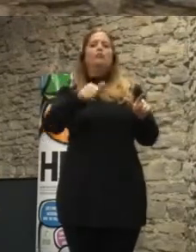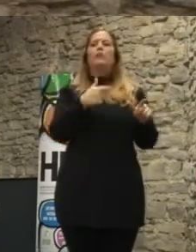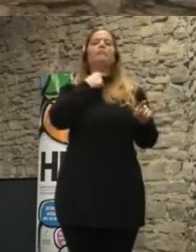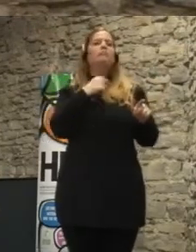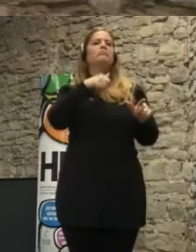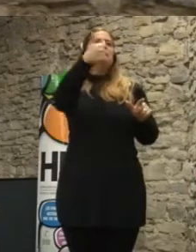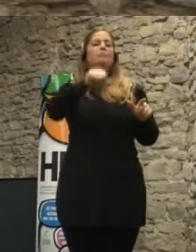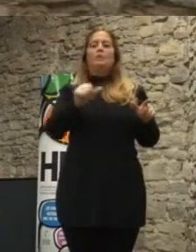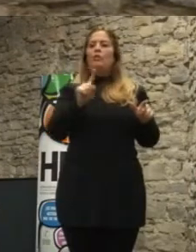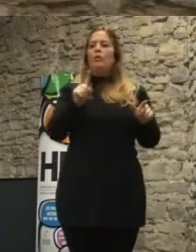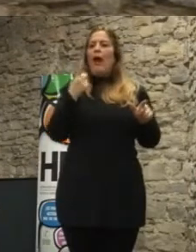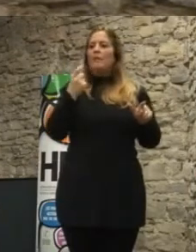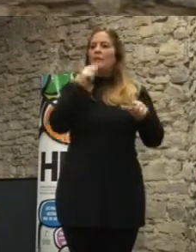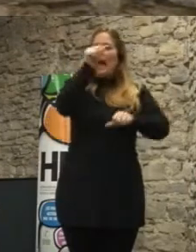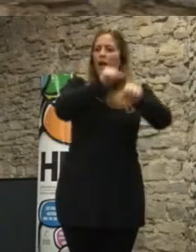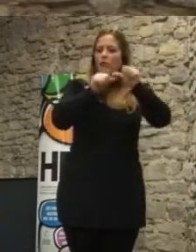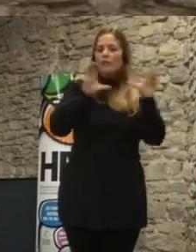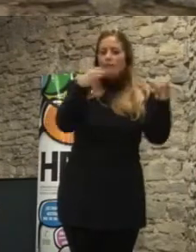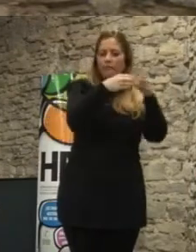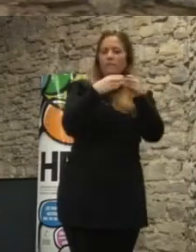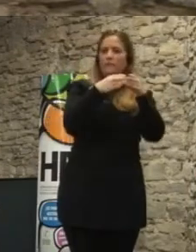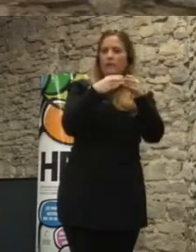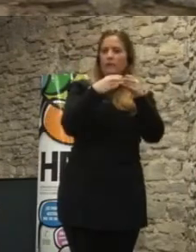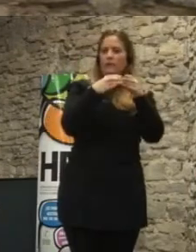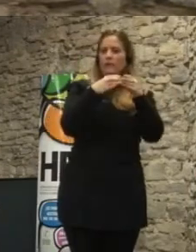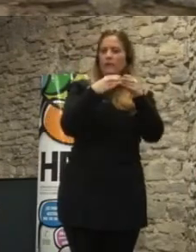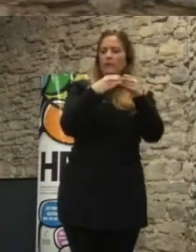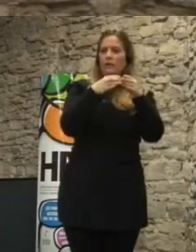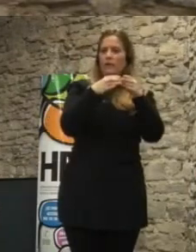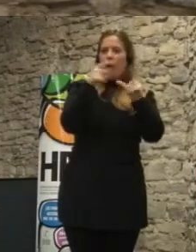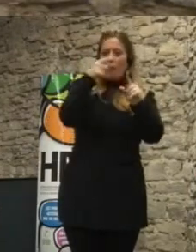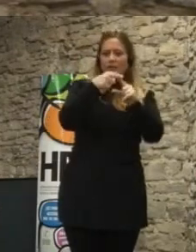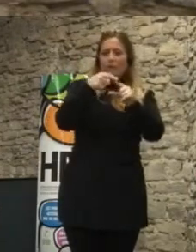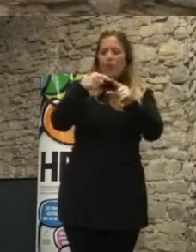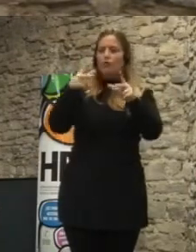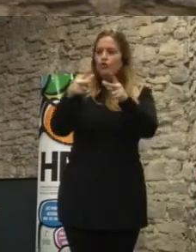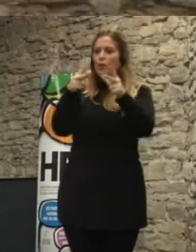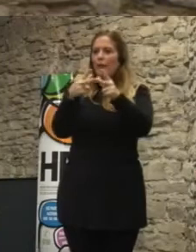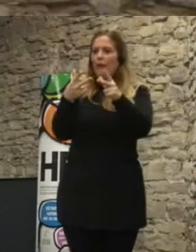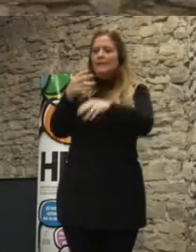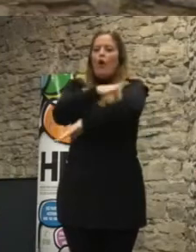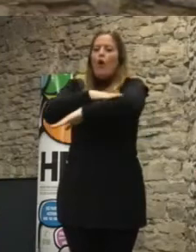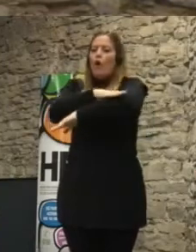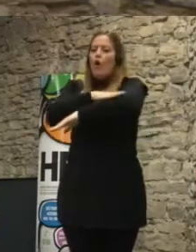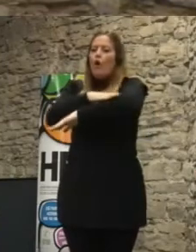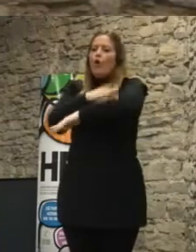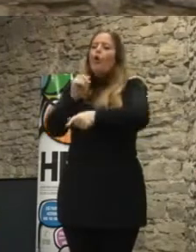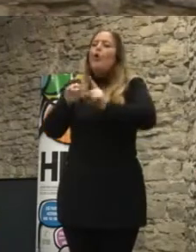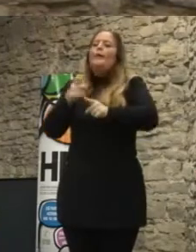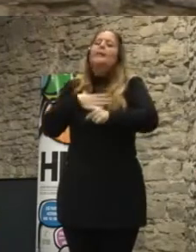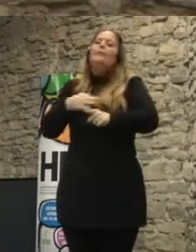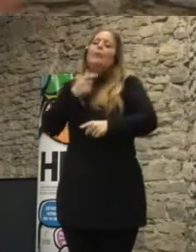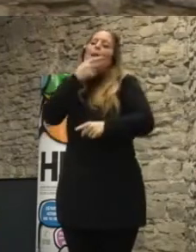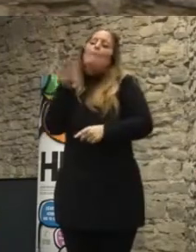necesitamos el hecho asociativo para que las sociedades sean también más gobernables, para que sea más